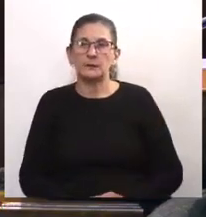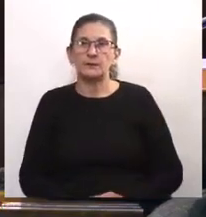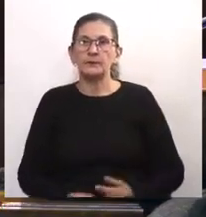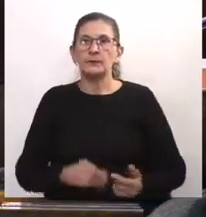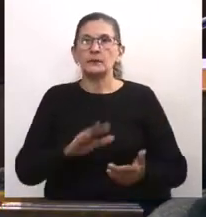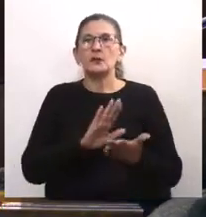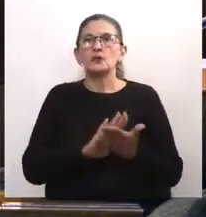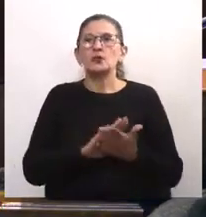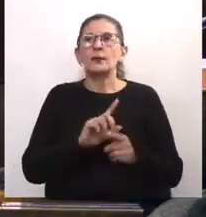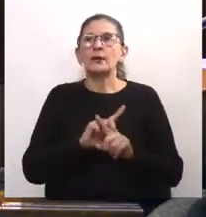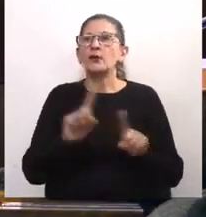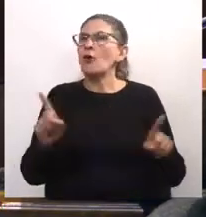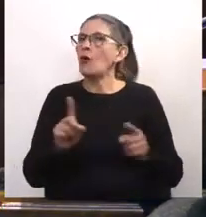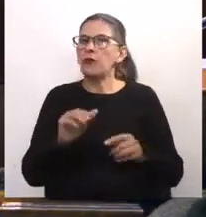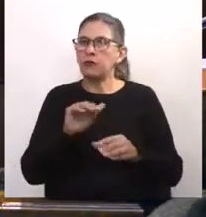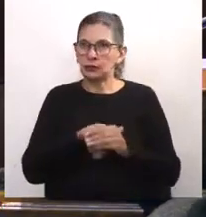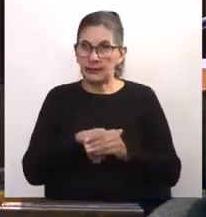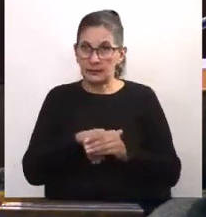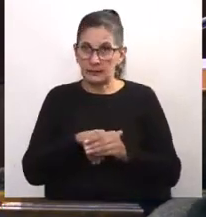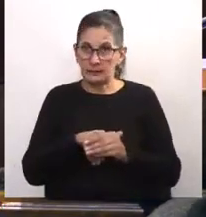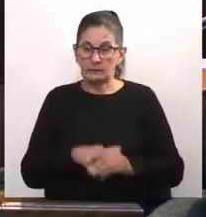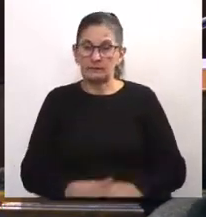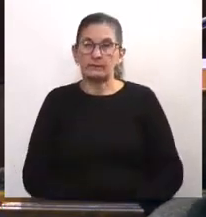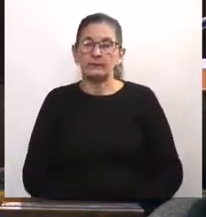Con respecto a no votar,